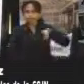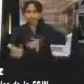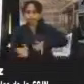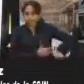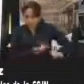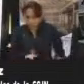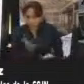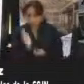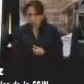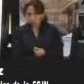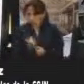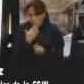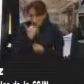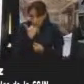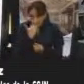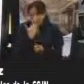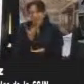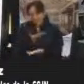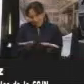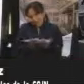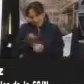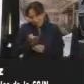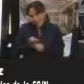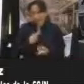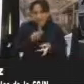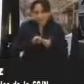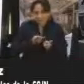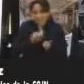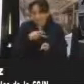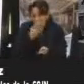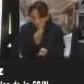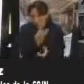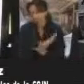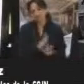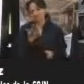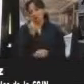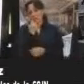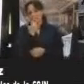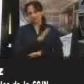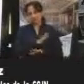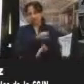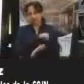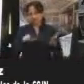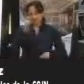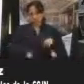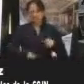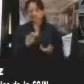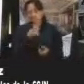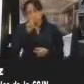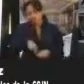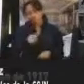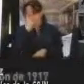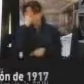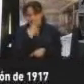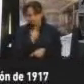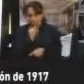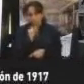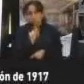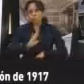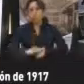Y hasta cierto punto es un poco triste porque los principios rectores del derecho social constitucional mexicano